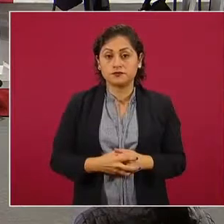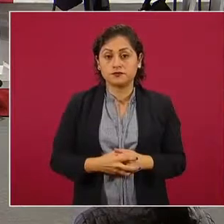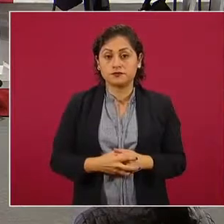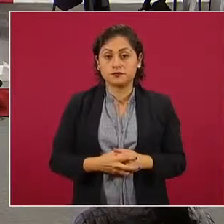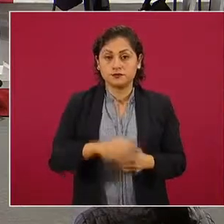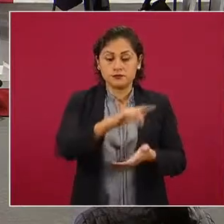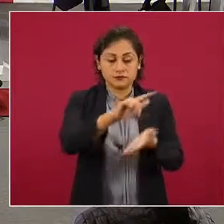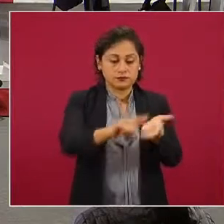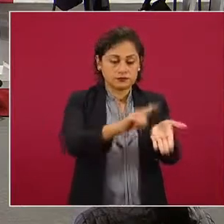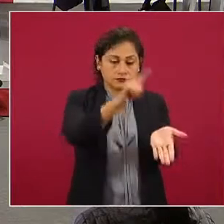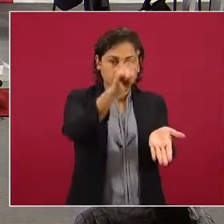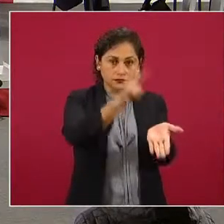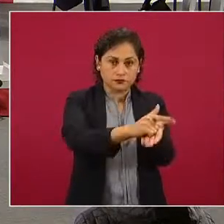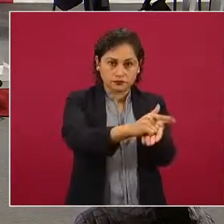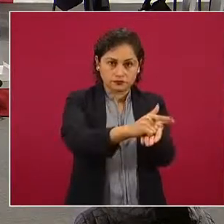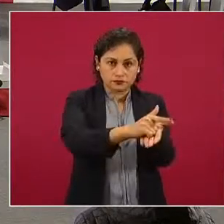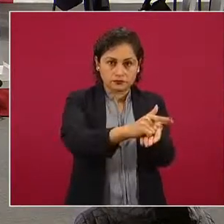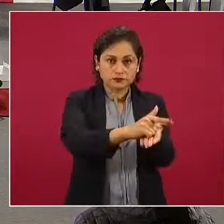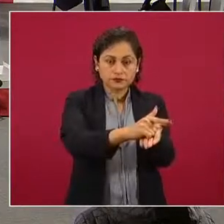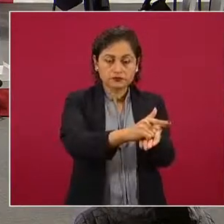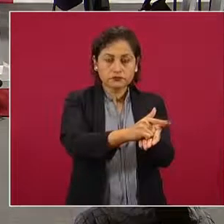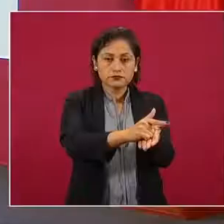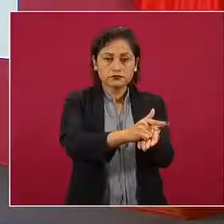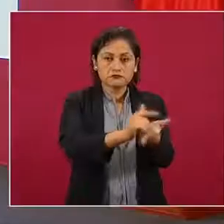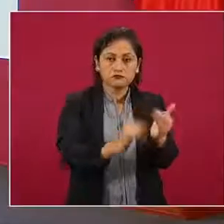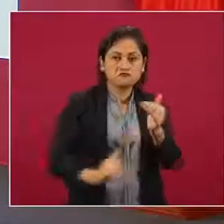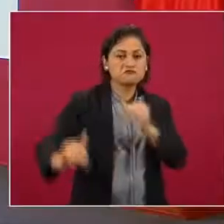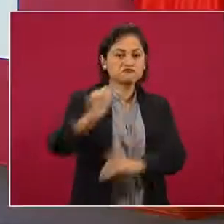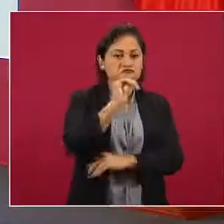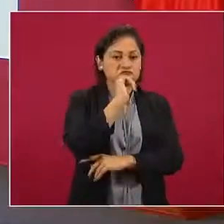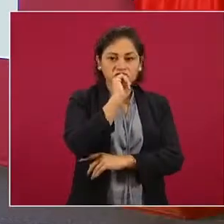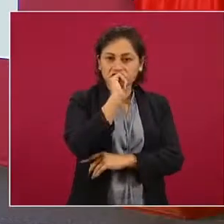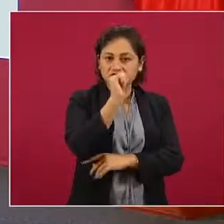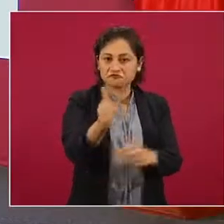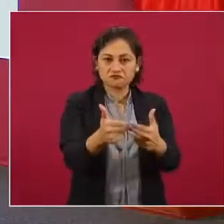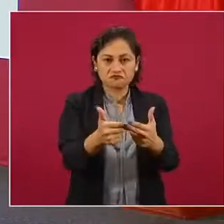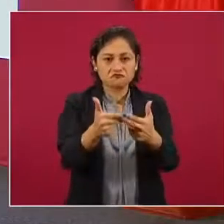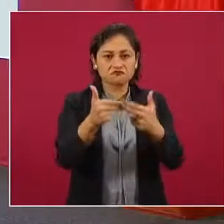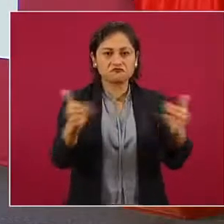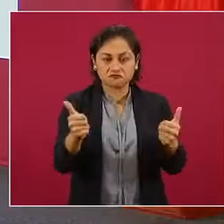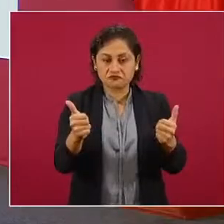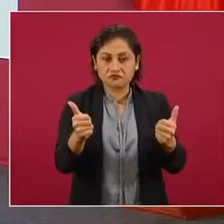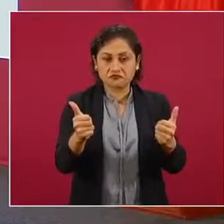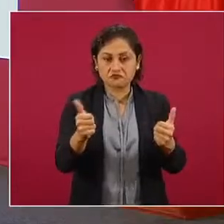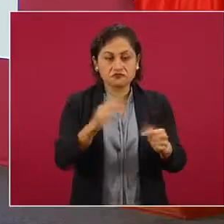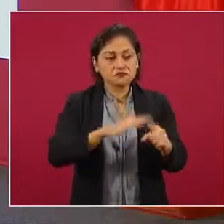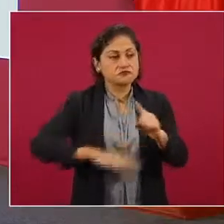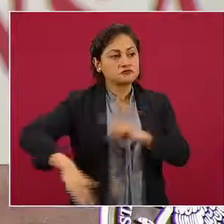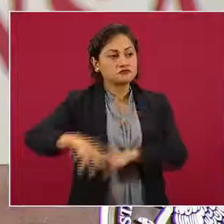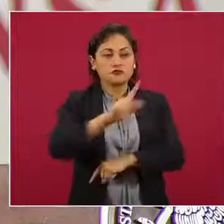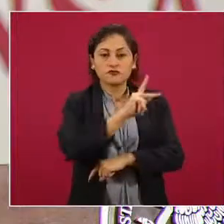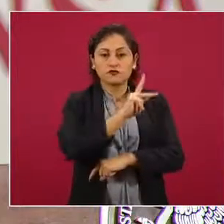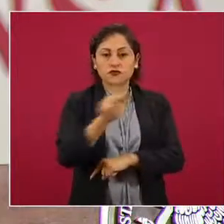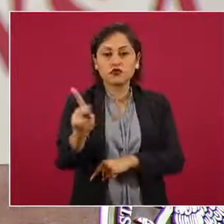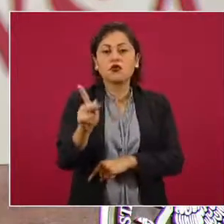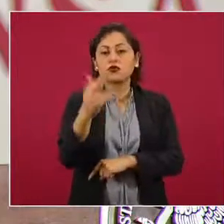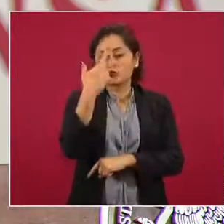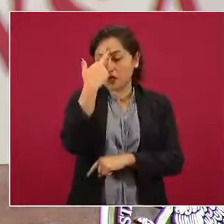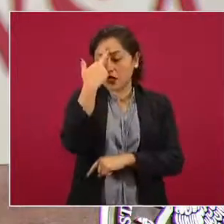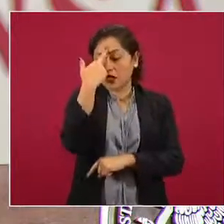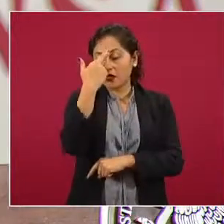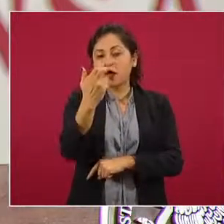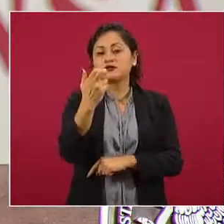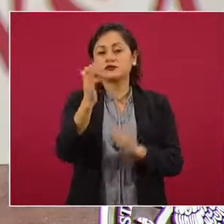ley, nada. Por encima de la ley, nadie. Todo por la razón y el derecho, nada por la